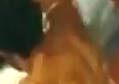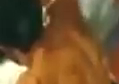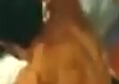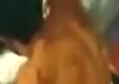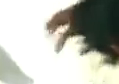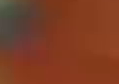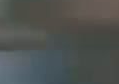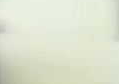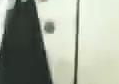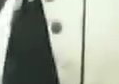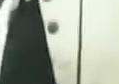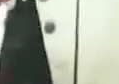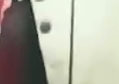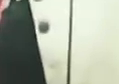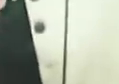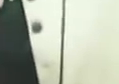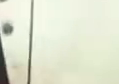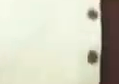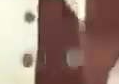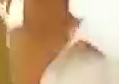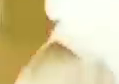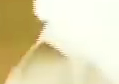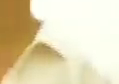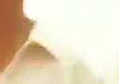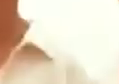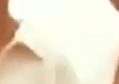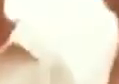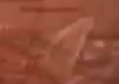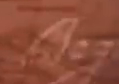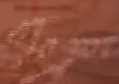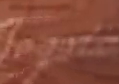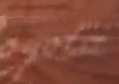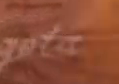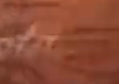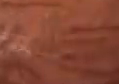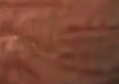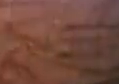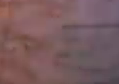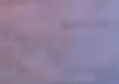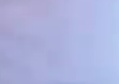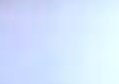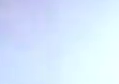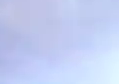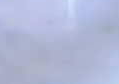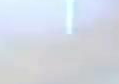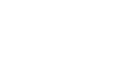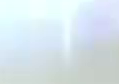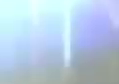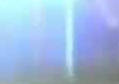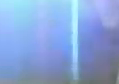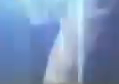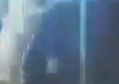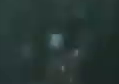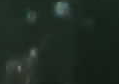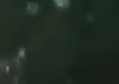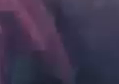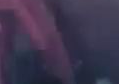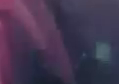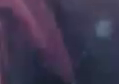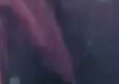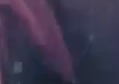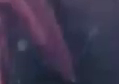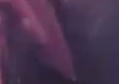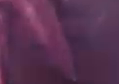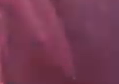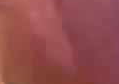roto las cadenas que nos oprimen por voluntad del poder español. El juramento de Bolívar hoy está vigente. Por eso digo hoy,